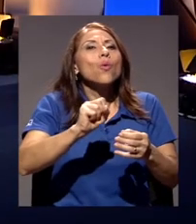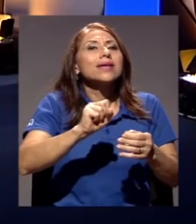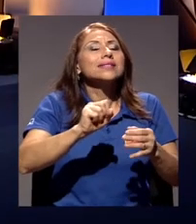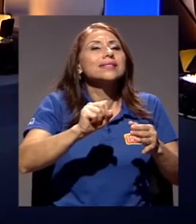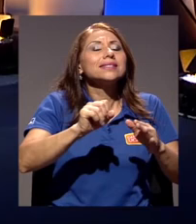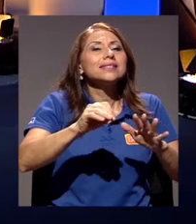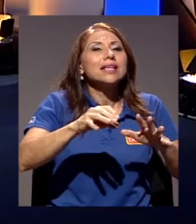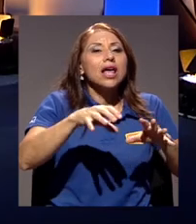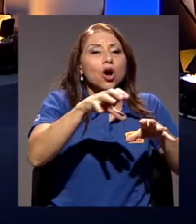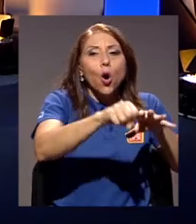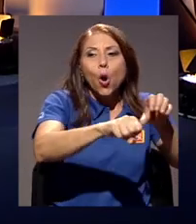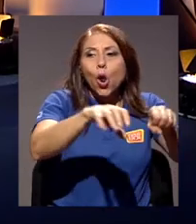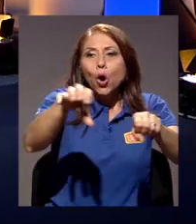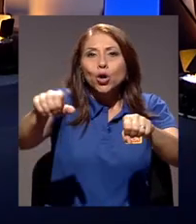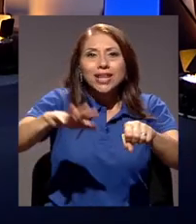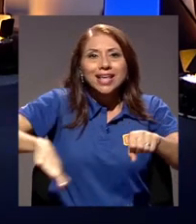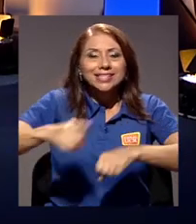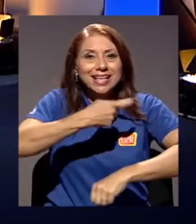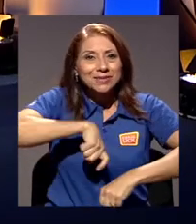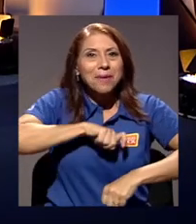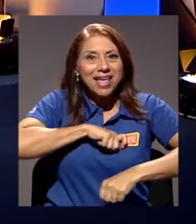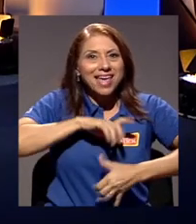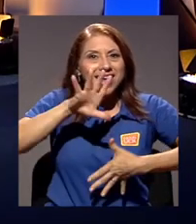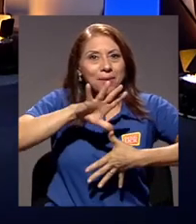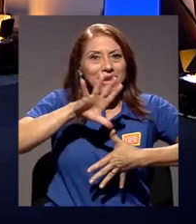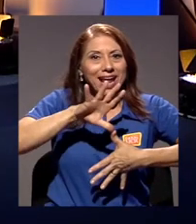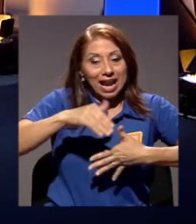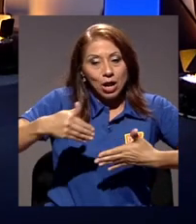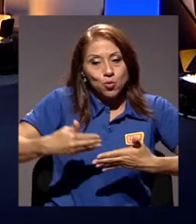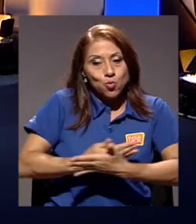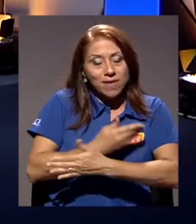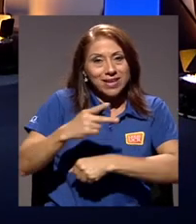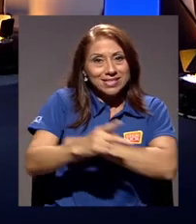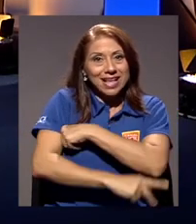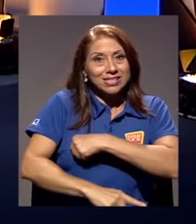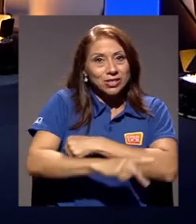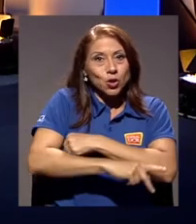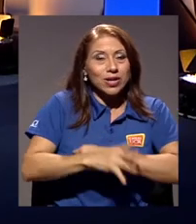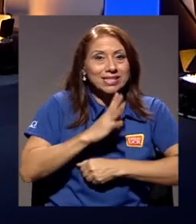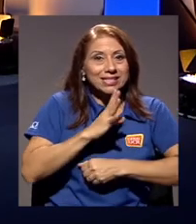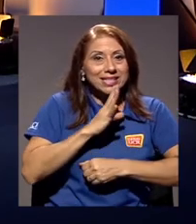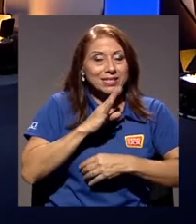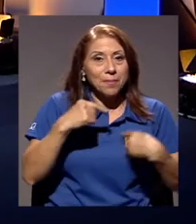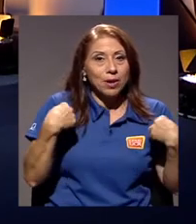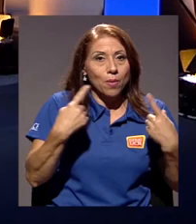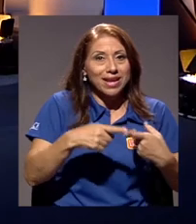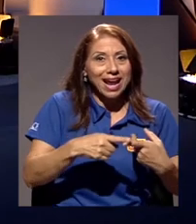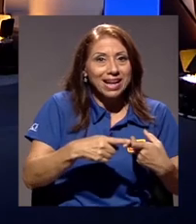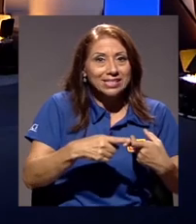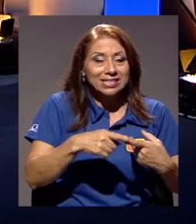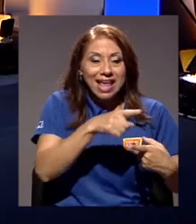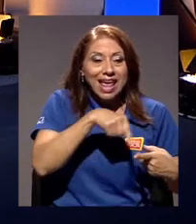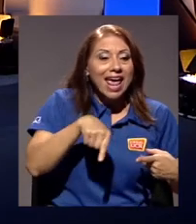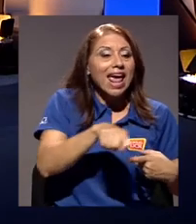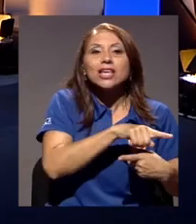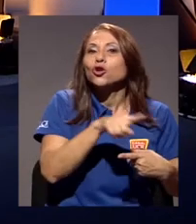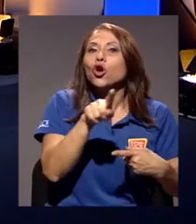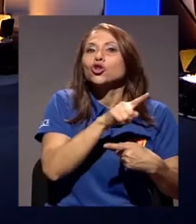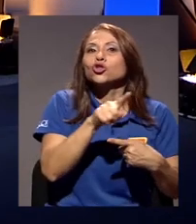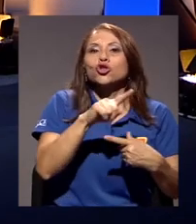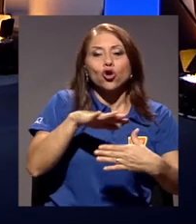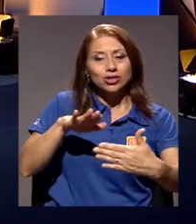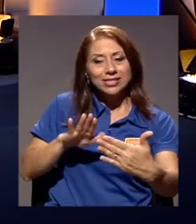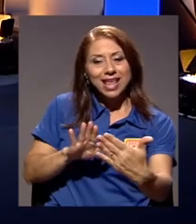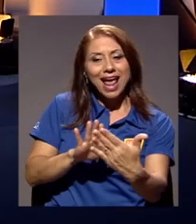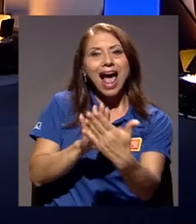españa en américa las nuevas naciones y por americanas no se alzan contra el expansionismo de los eeuu